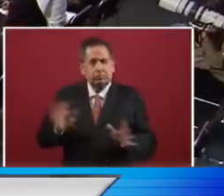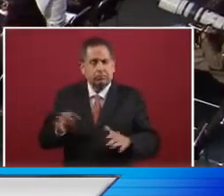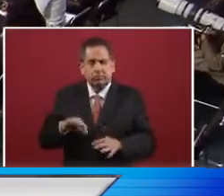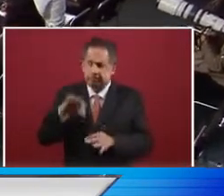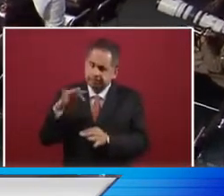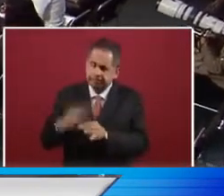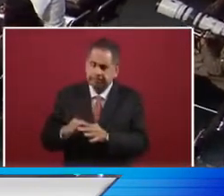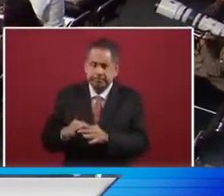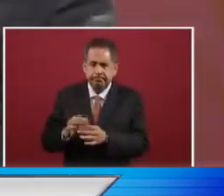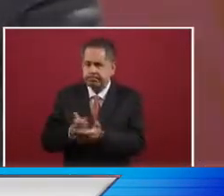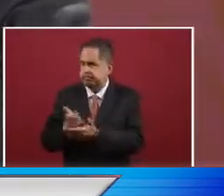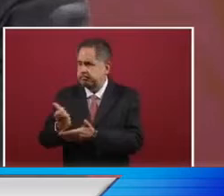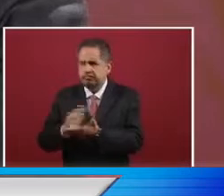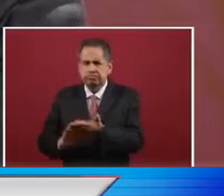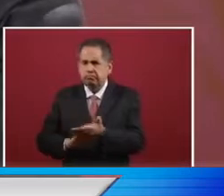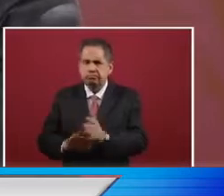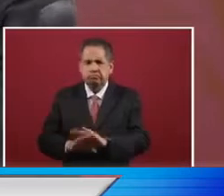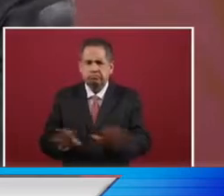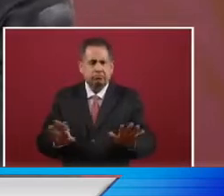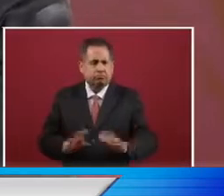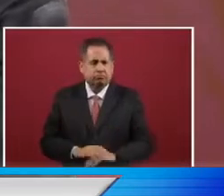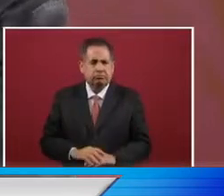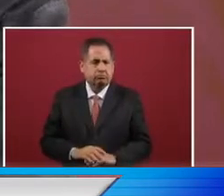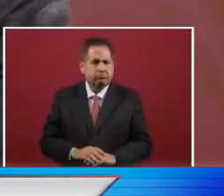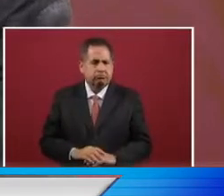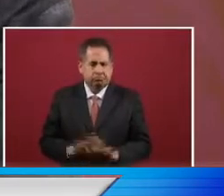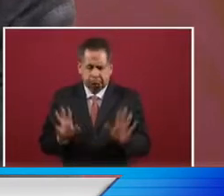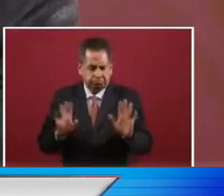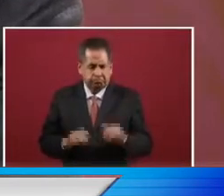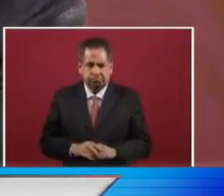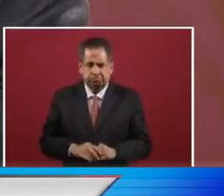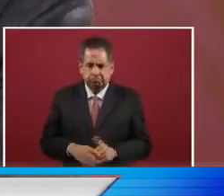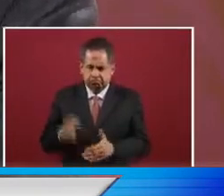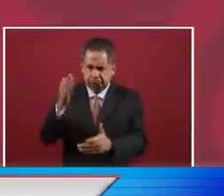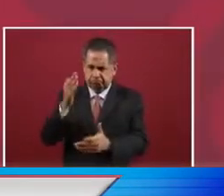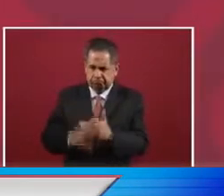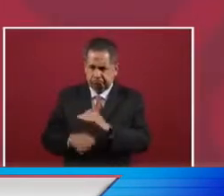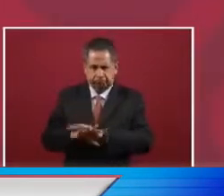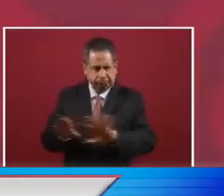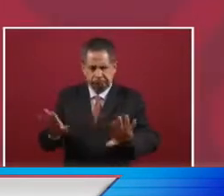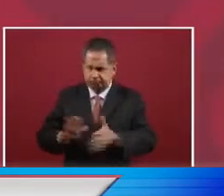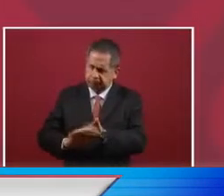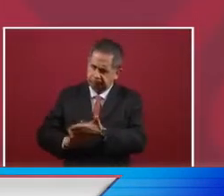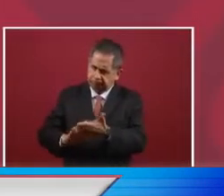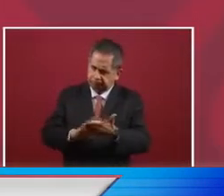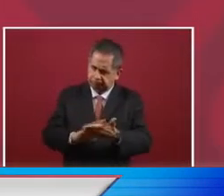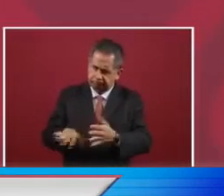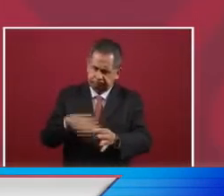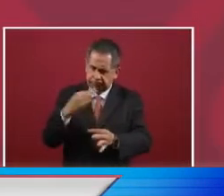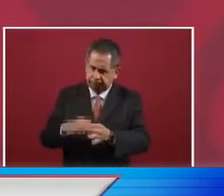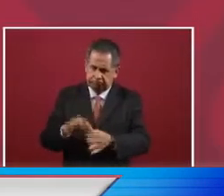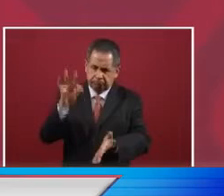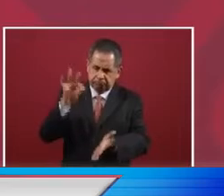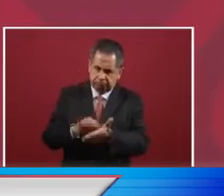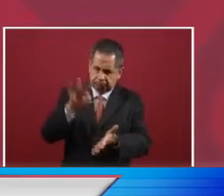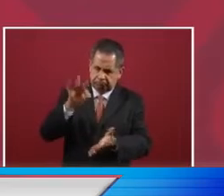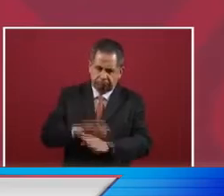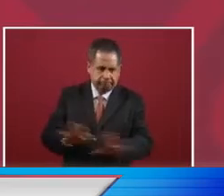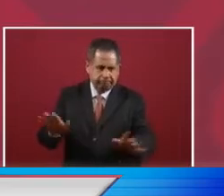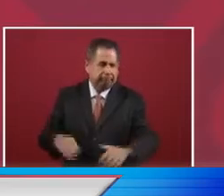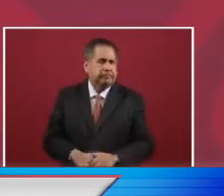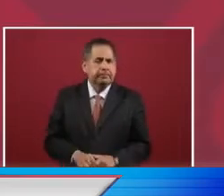tenían contratos con el aeropuerto de Texcoco el día de ayer. Se cumplió con el compromiso de hacerse cargo el gobierno de bonos y no afectar a